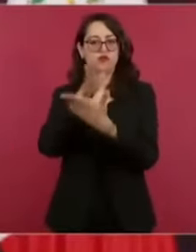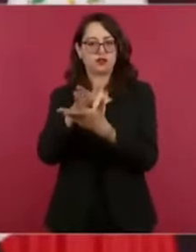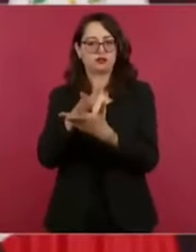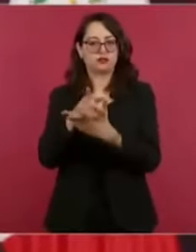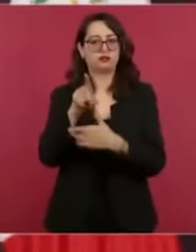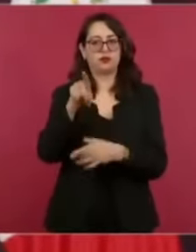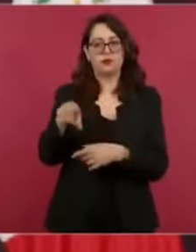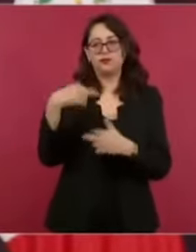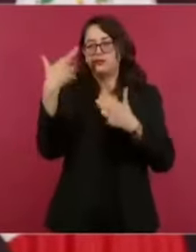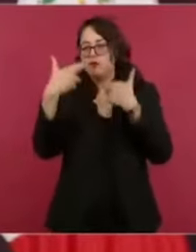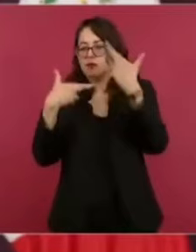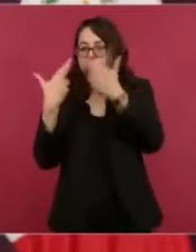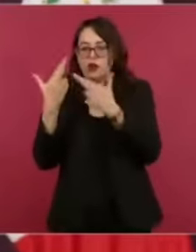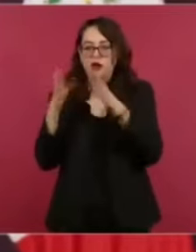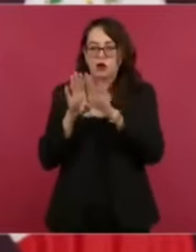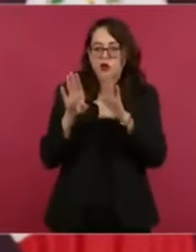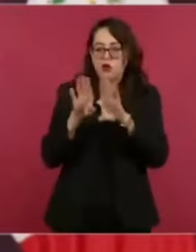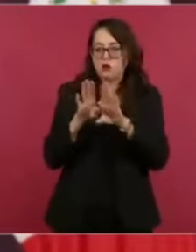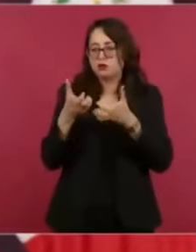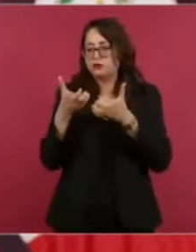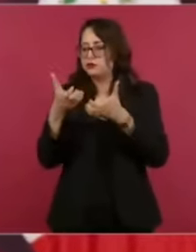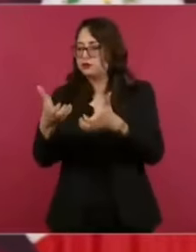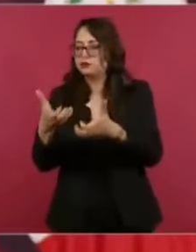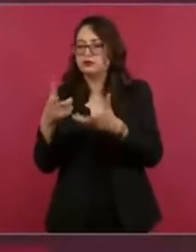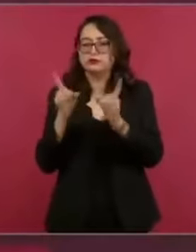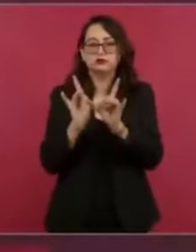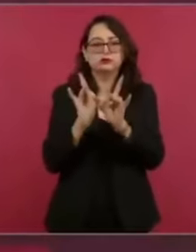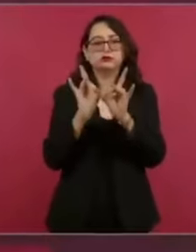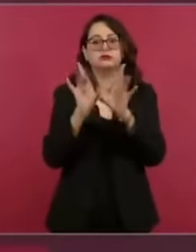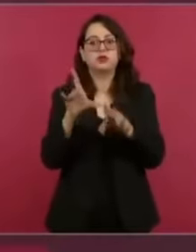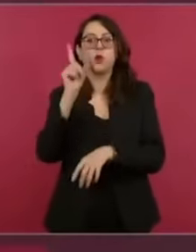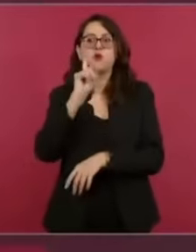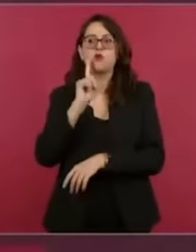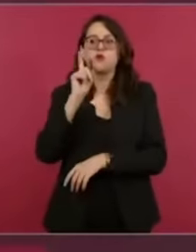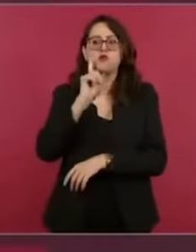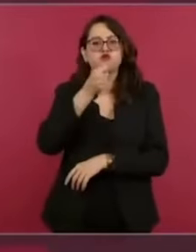para pedirme que interviniera